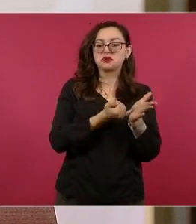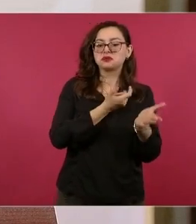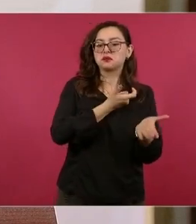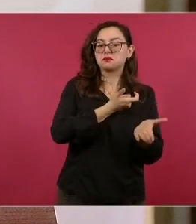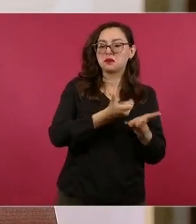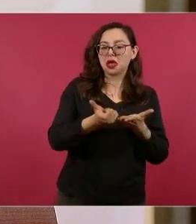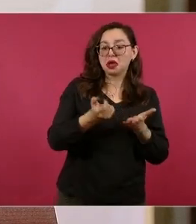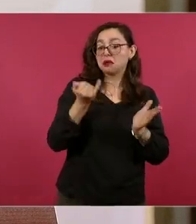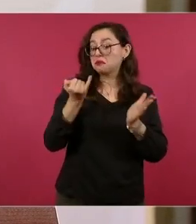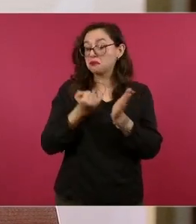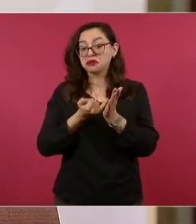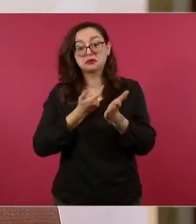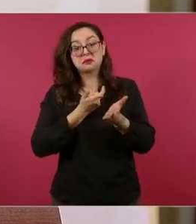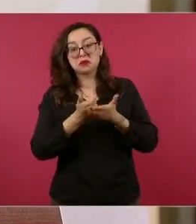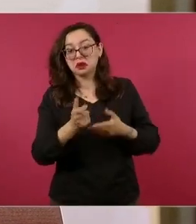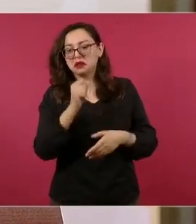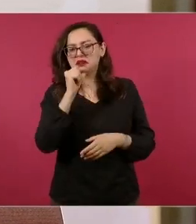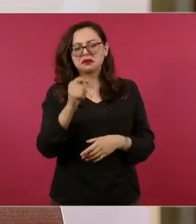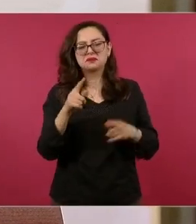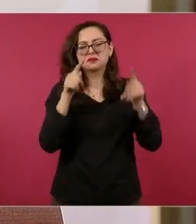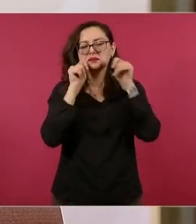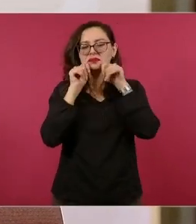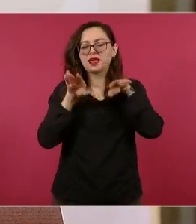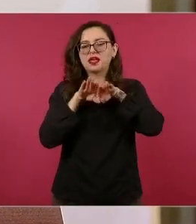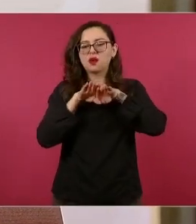pagan impuestos.